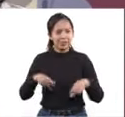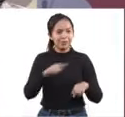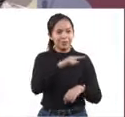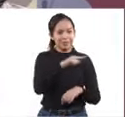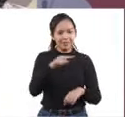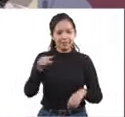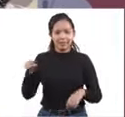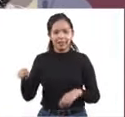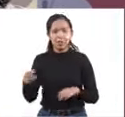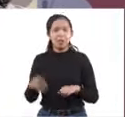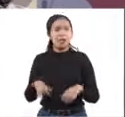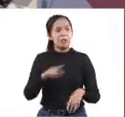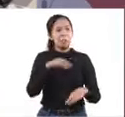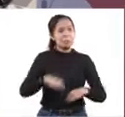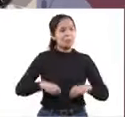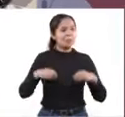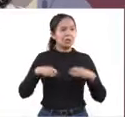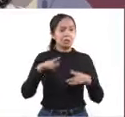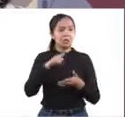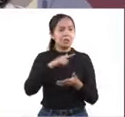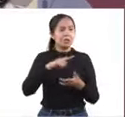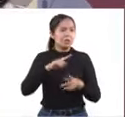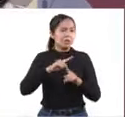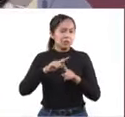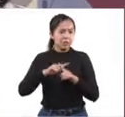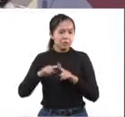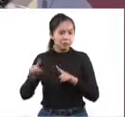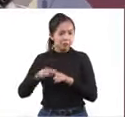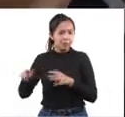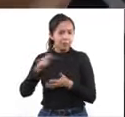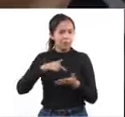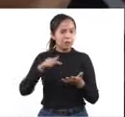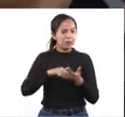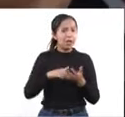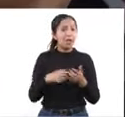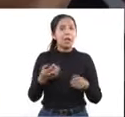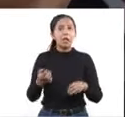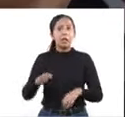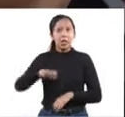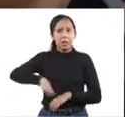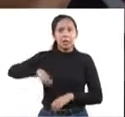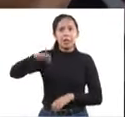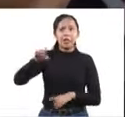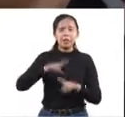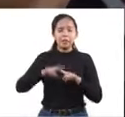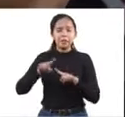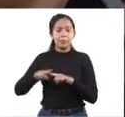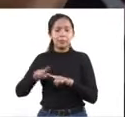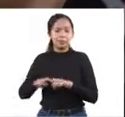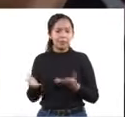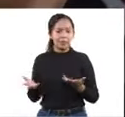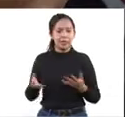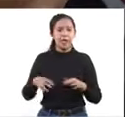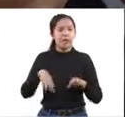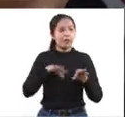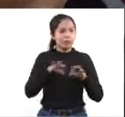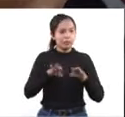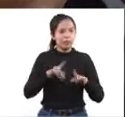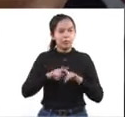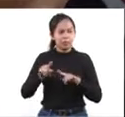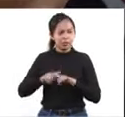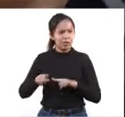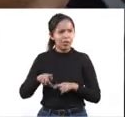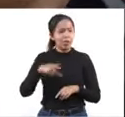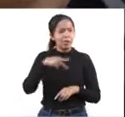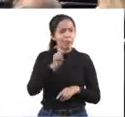diferentes partes de Estados Unidos, tenemos diferentes edades, diferentes trabajos, pero en realidad hay una historia que nos conecta mucho, y es la